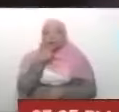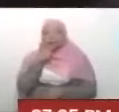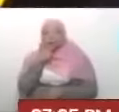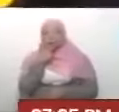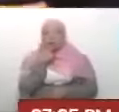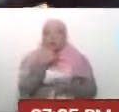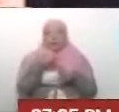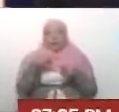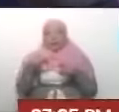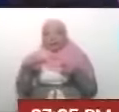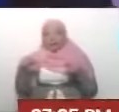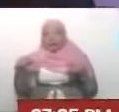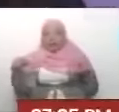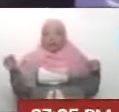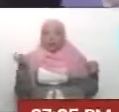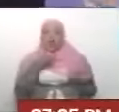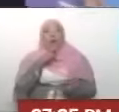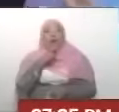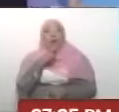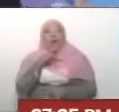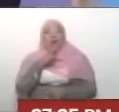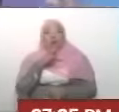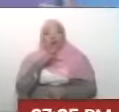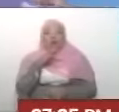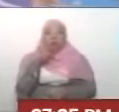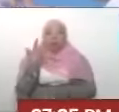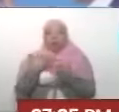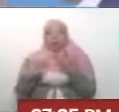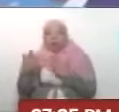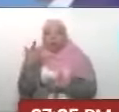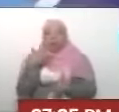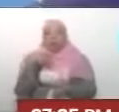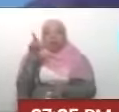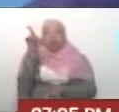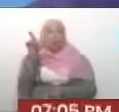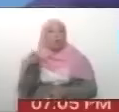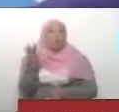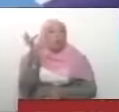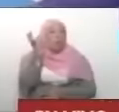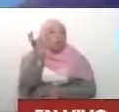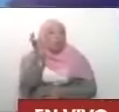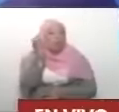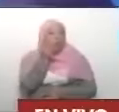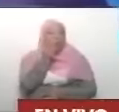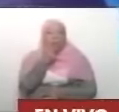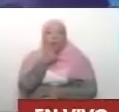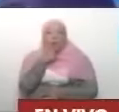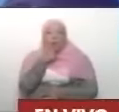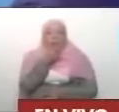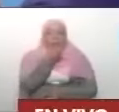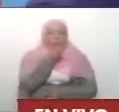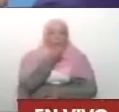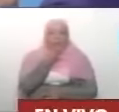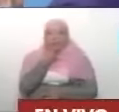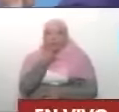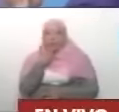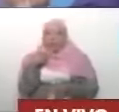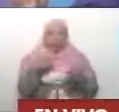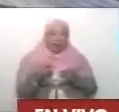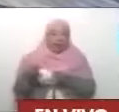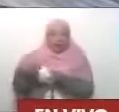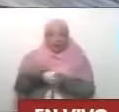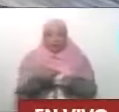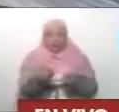tierra, suelo rico en oro, con sus pocas minas, que son un tesoro, tienen río